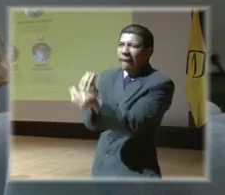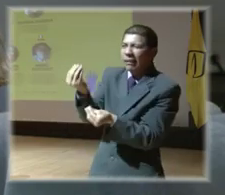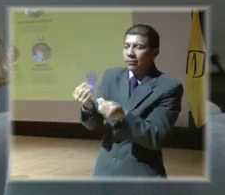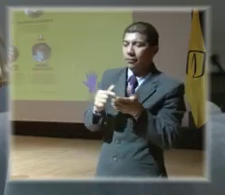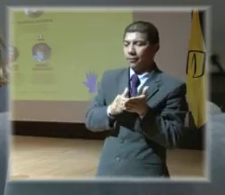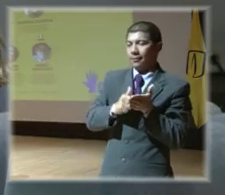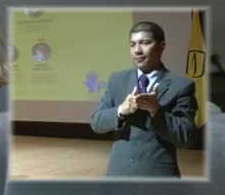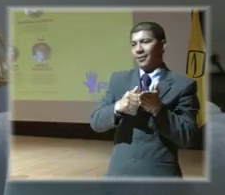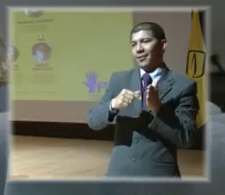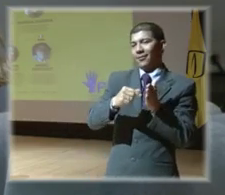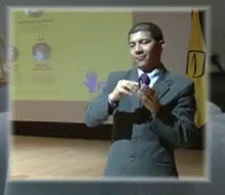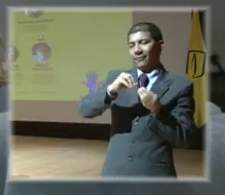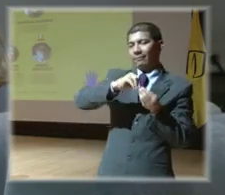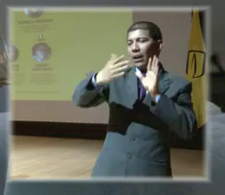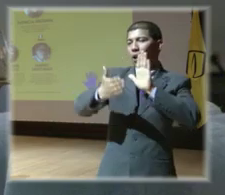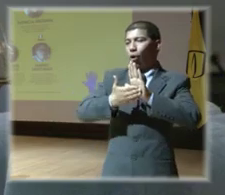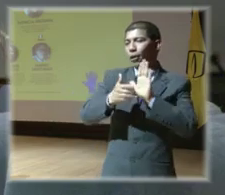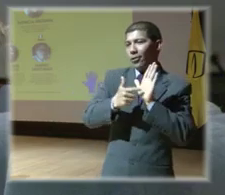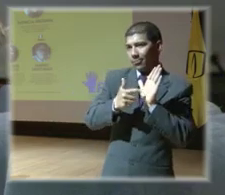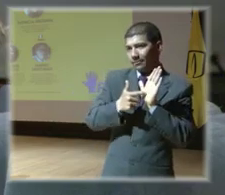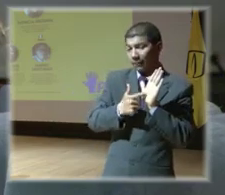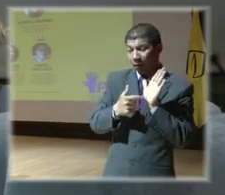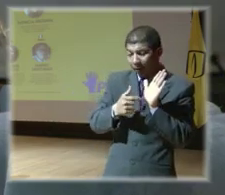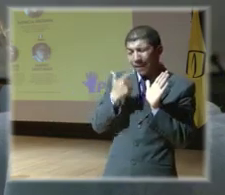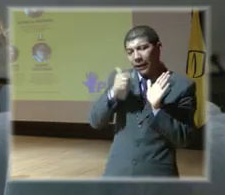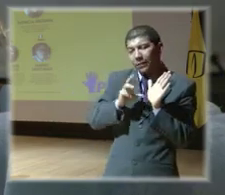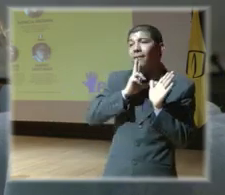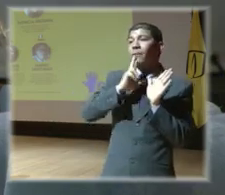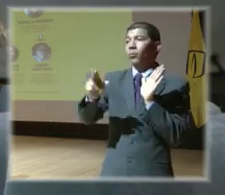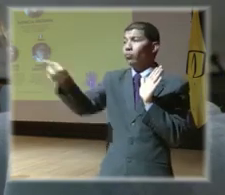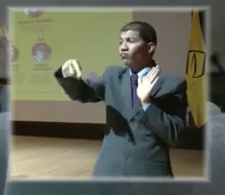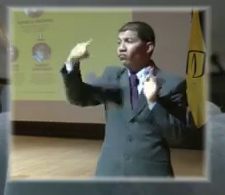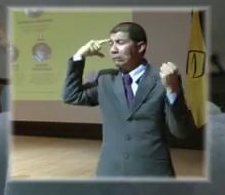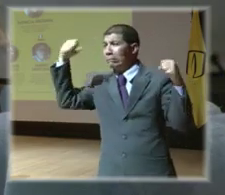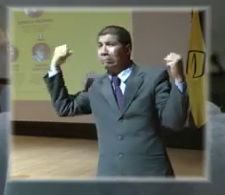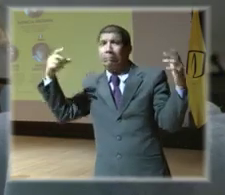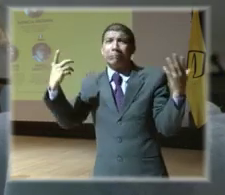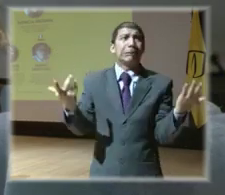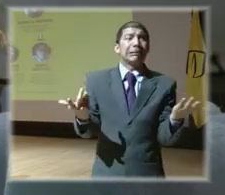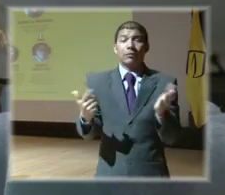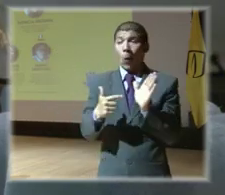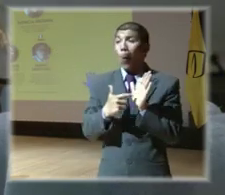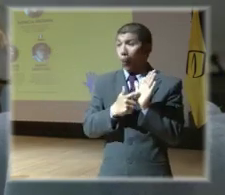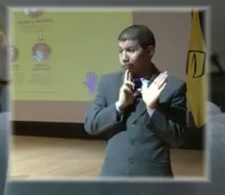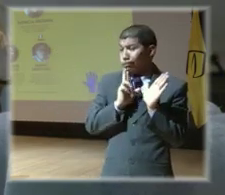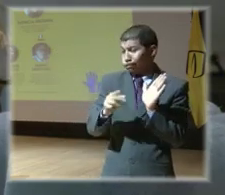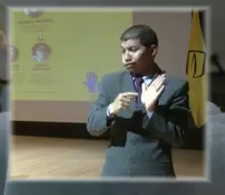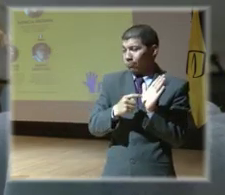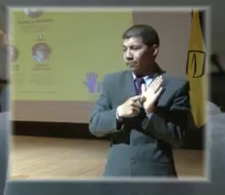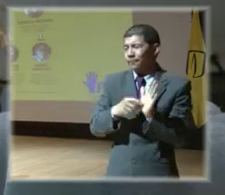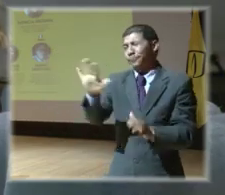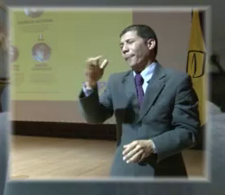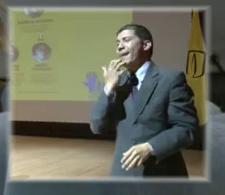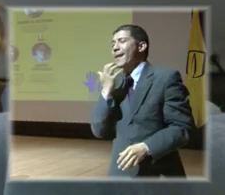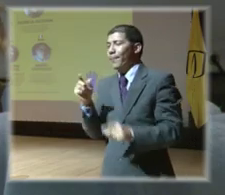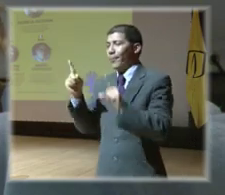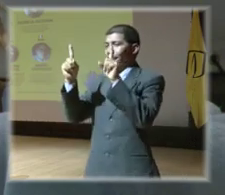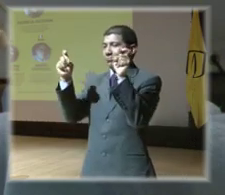Y bueno, el sistema sí tiene respuestas. Lo que pasa es que es muy difícil hablarlo en abstracto. El tema de la esterilización, por